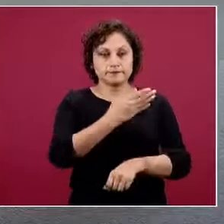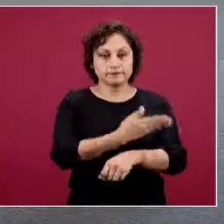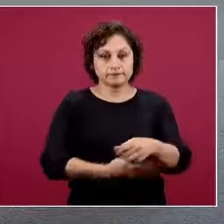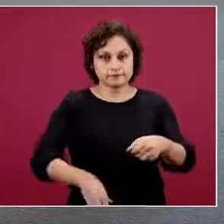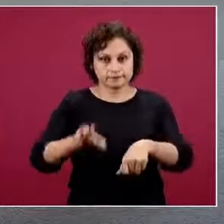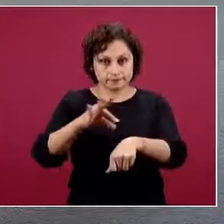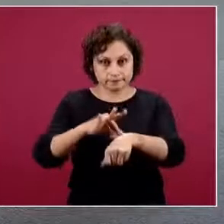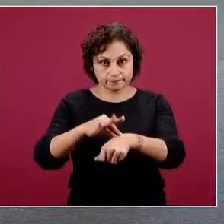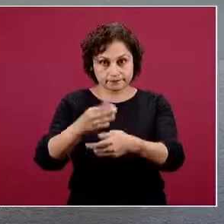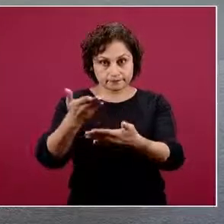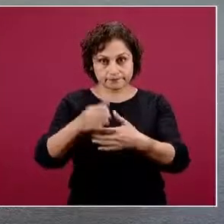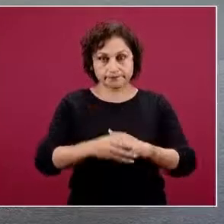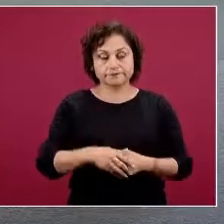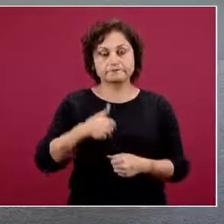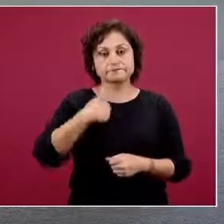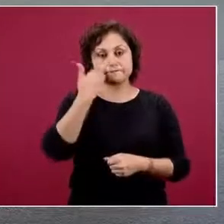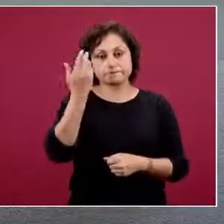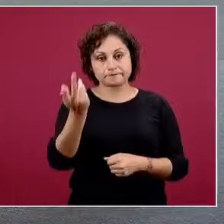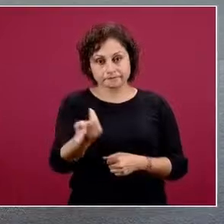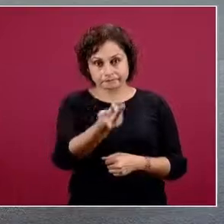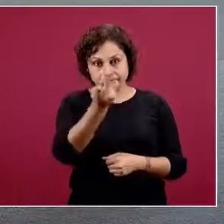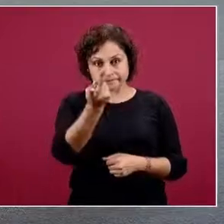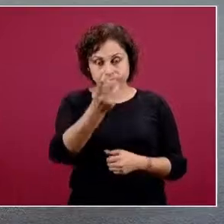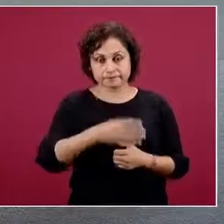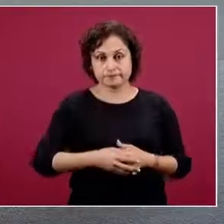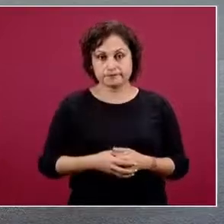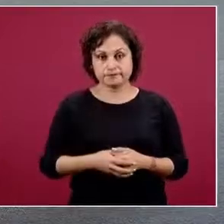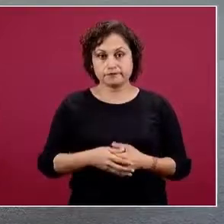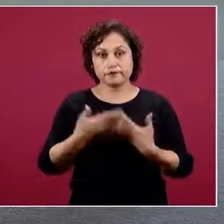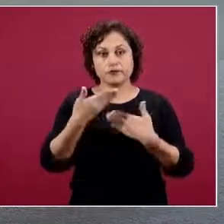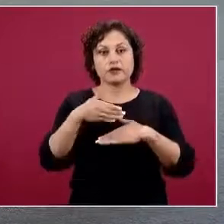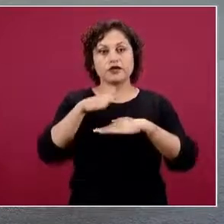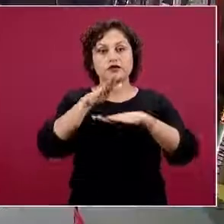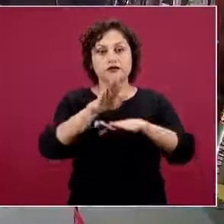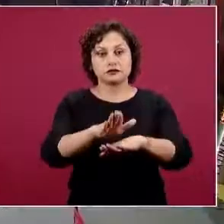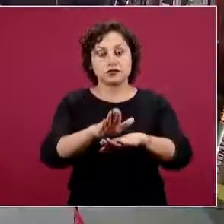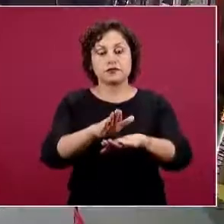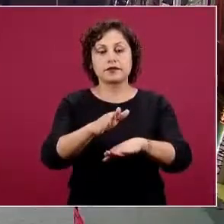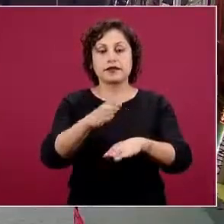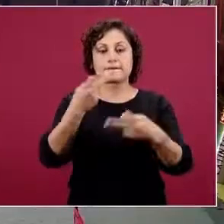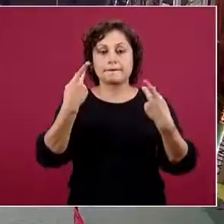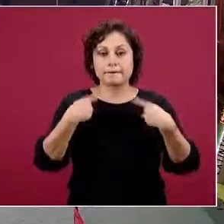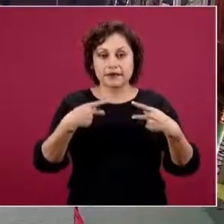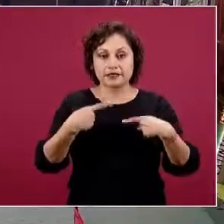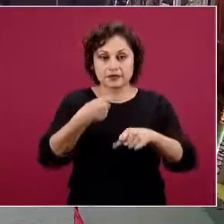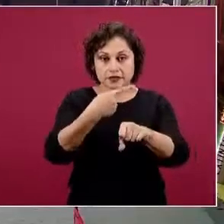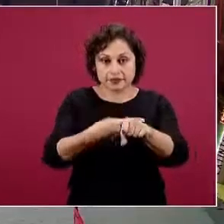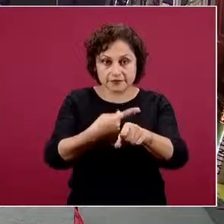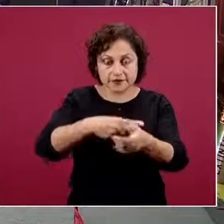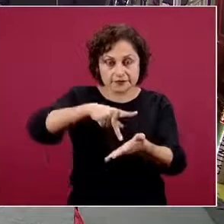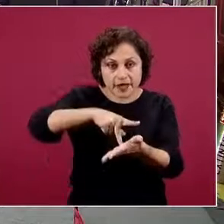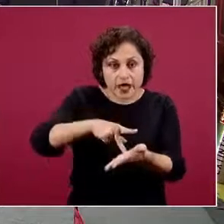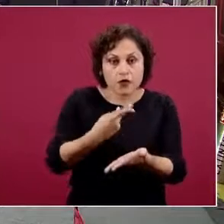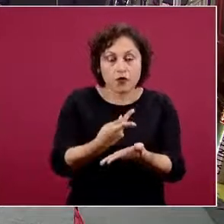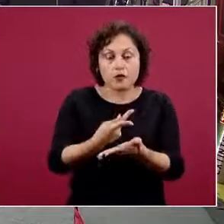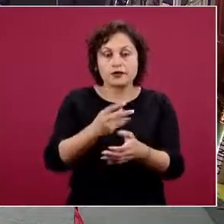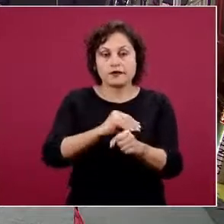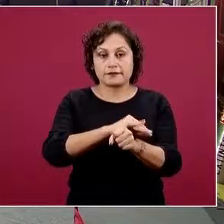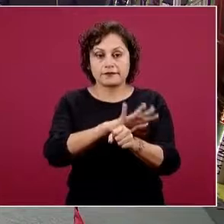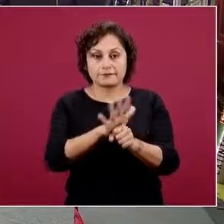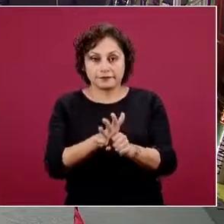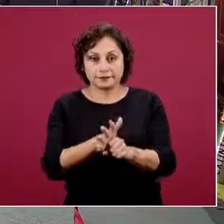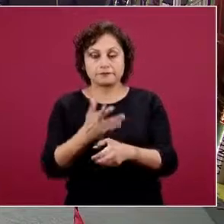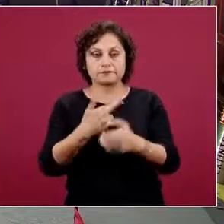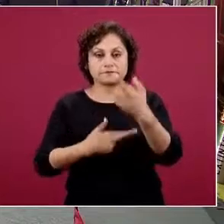doctor. Me gustaría preguntarle en relación al número de reinfecciones de personas que ya habían dado positivo a COVID,